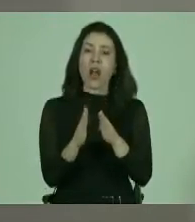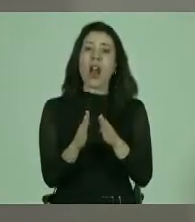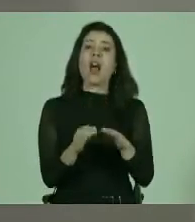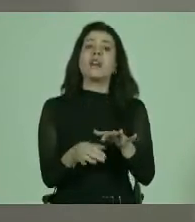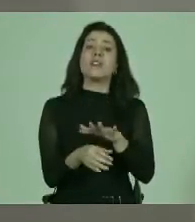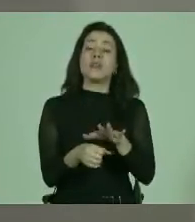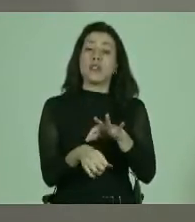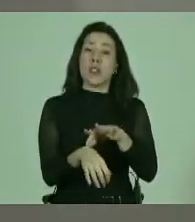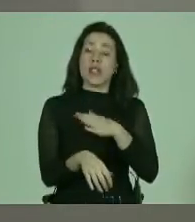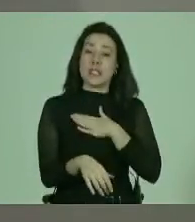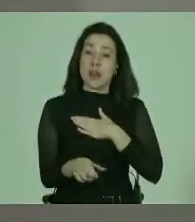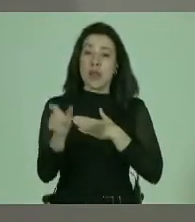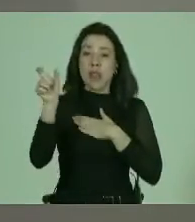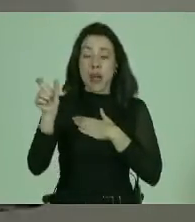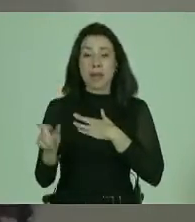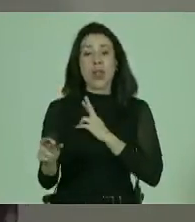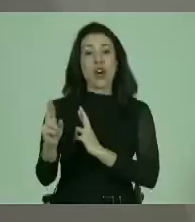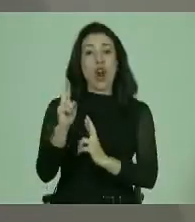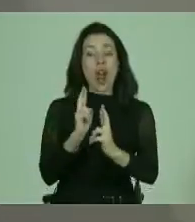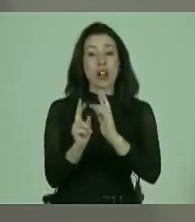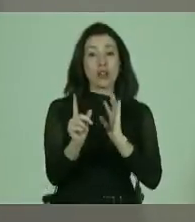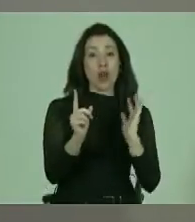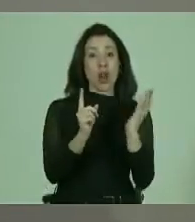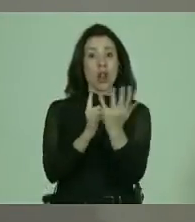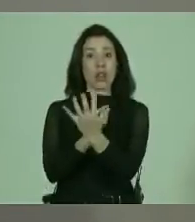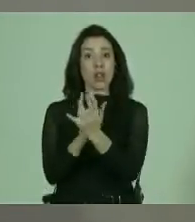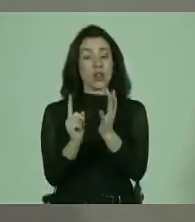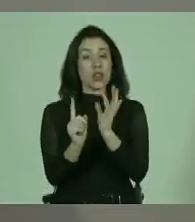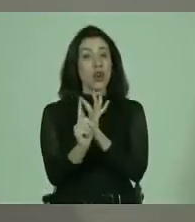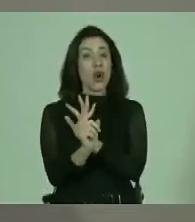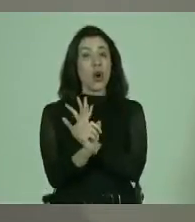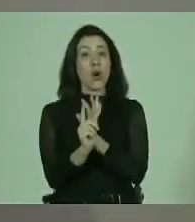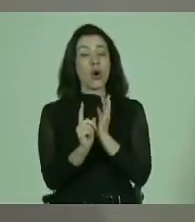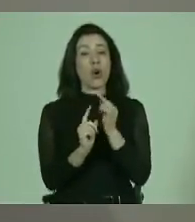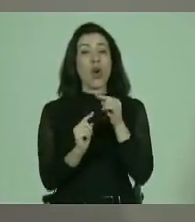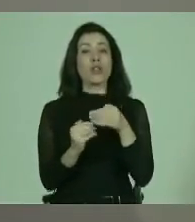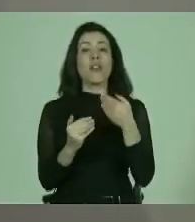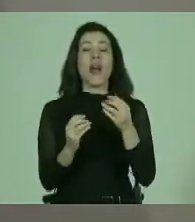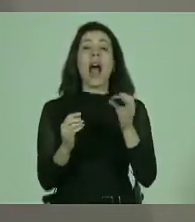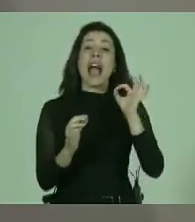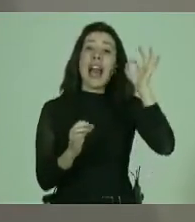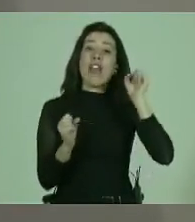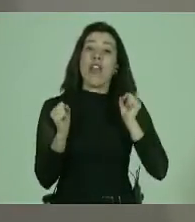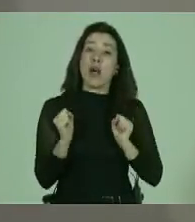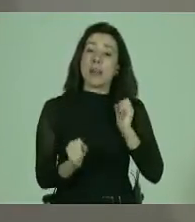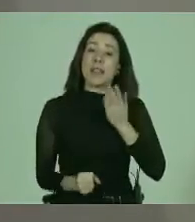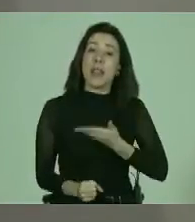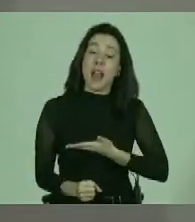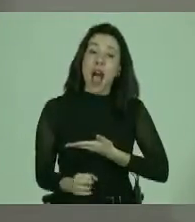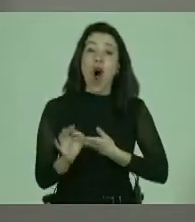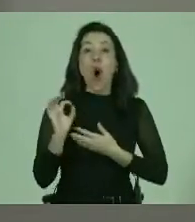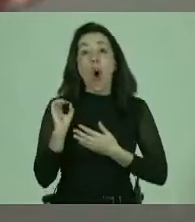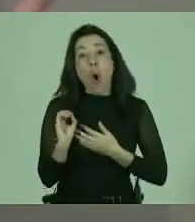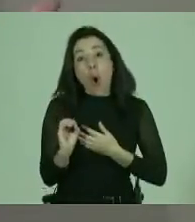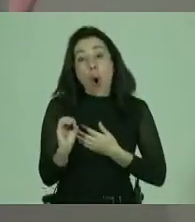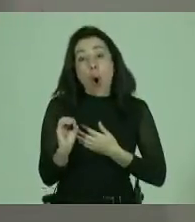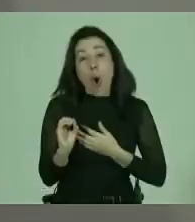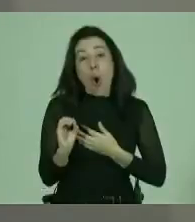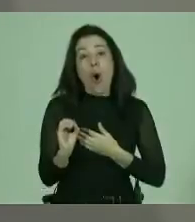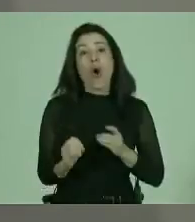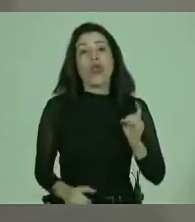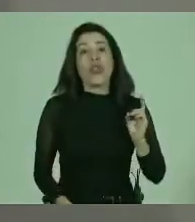de salud de las personas y su relación con el medio son los que dan el grado de capacidad que tenemos o de